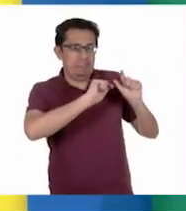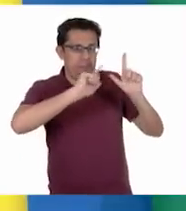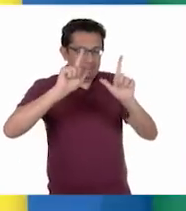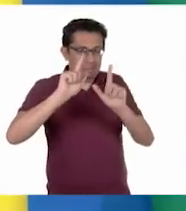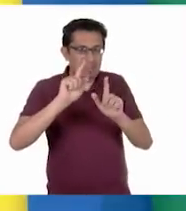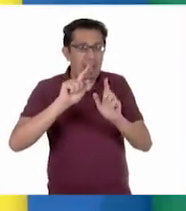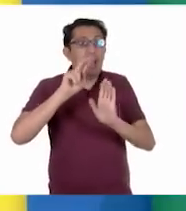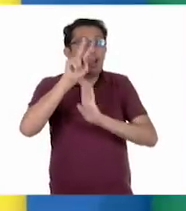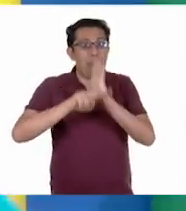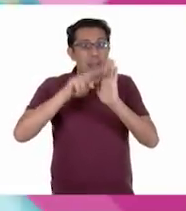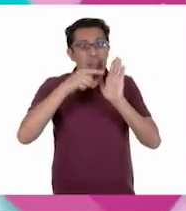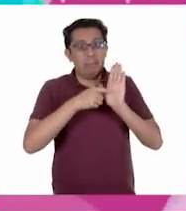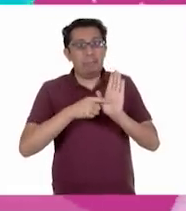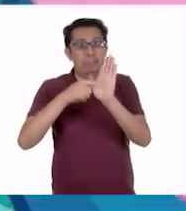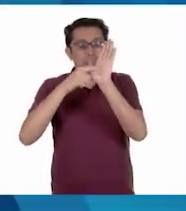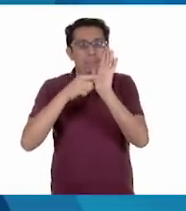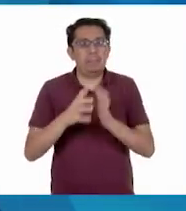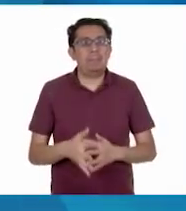entonces, corre video.